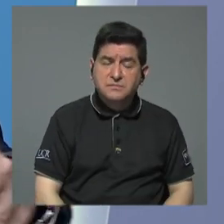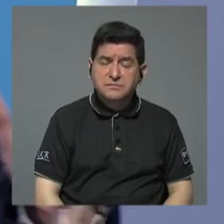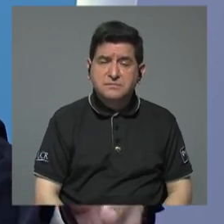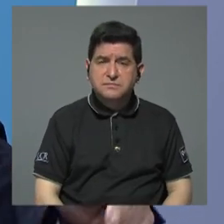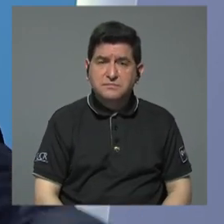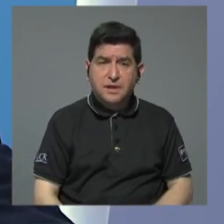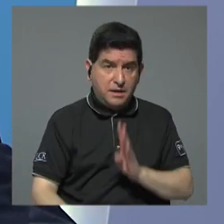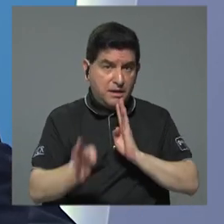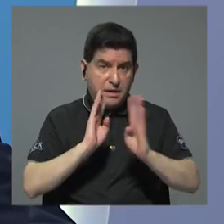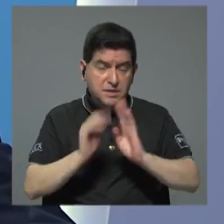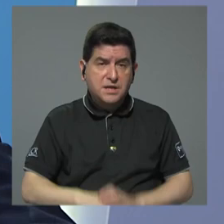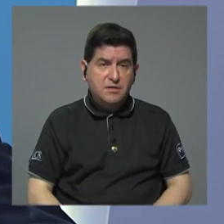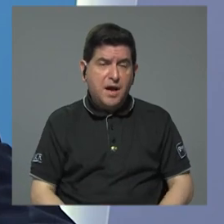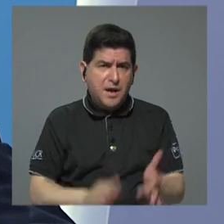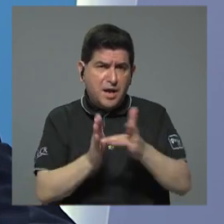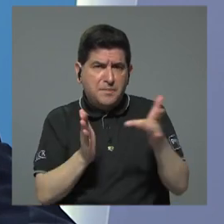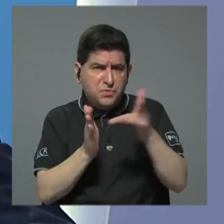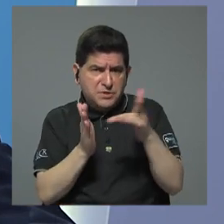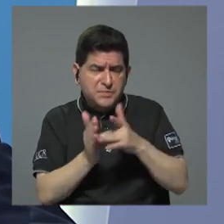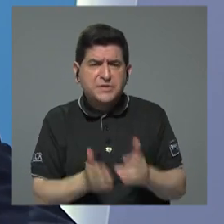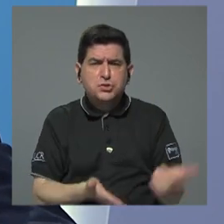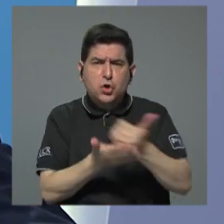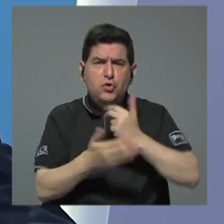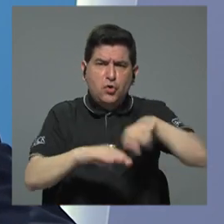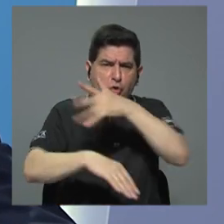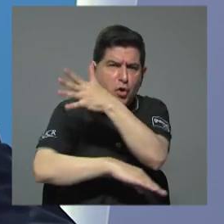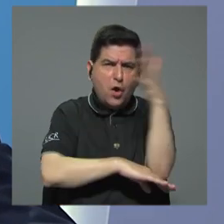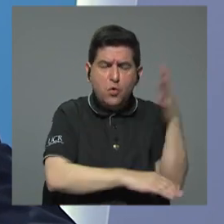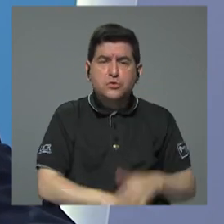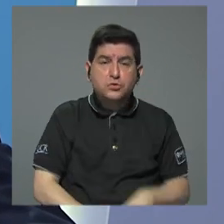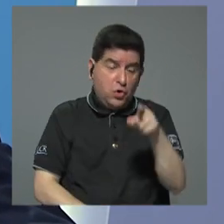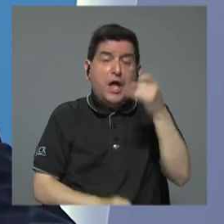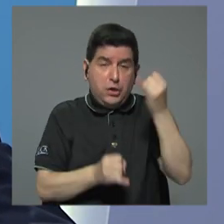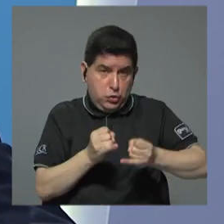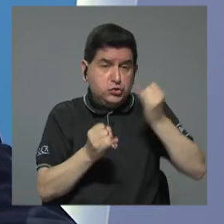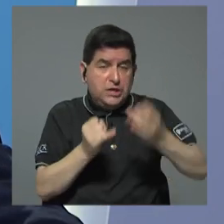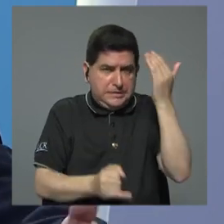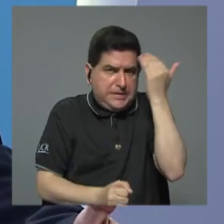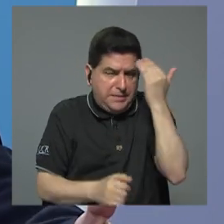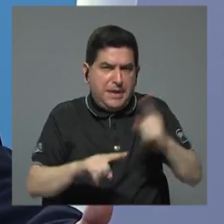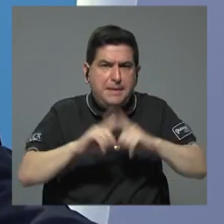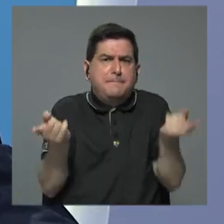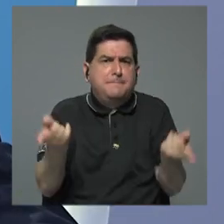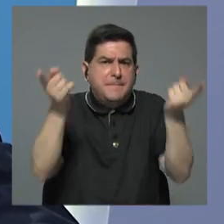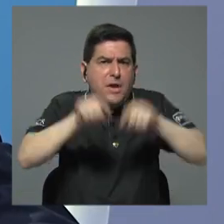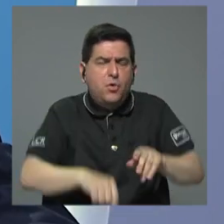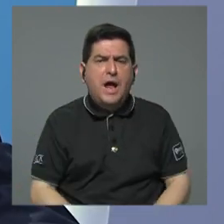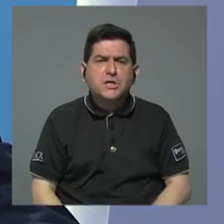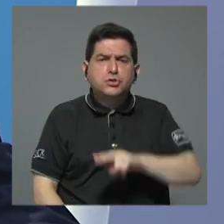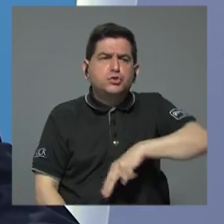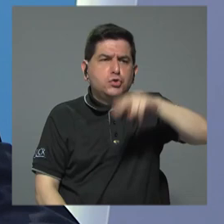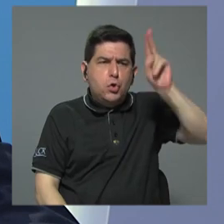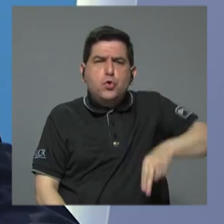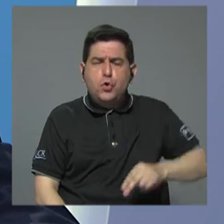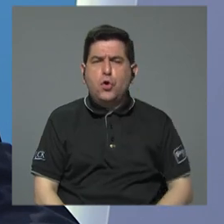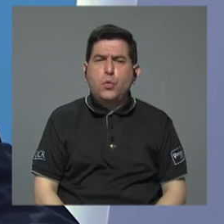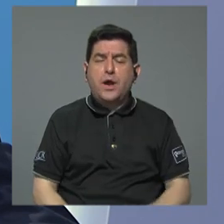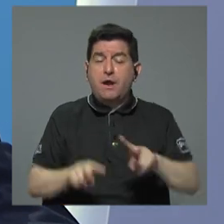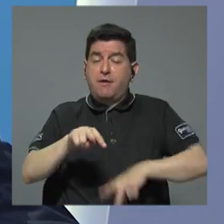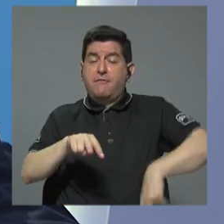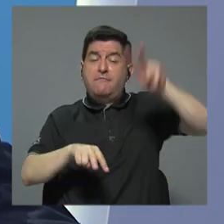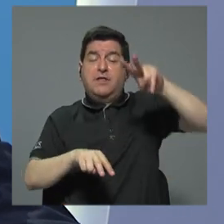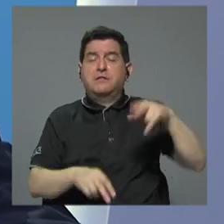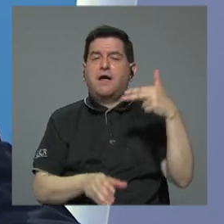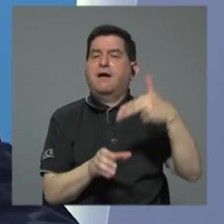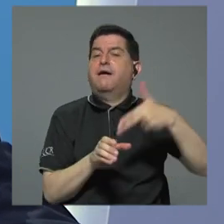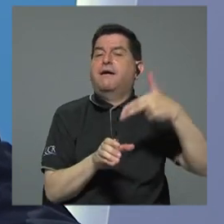estamos hablando de la explotación de los recursos naturales, sabemos que son finitos, pero digamos el caso de Noruega, que ha sacado con tanta ventaja el